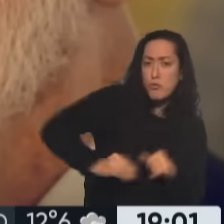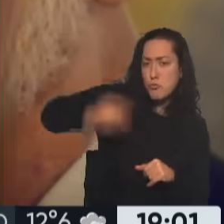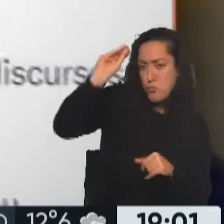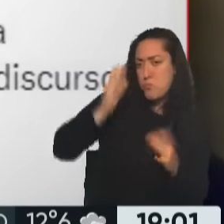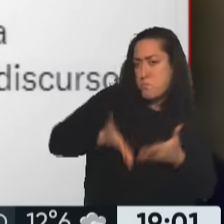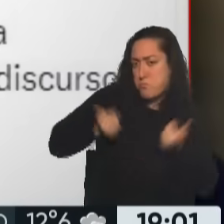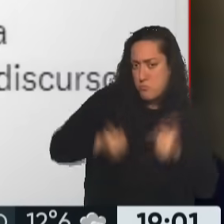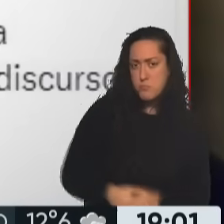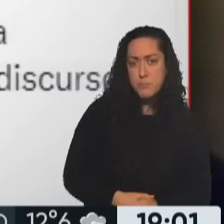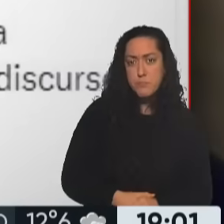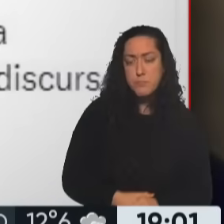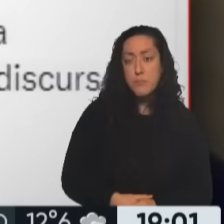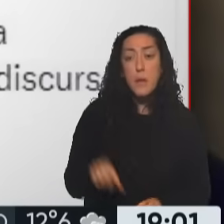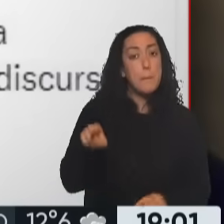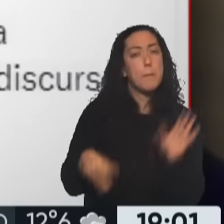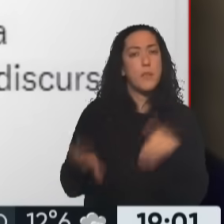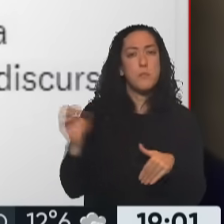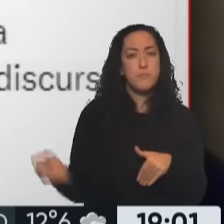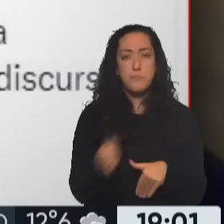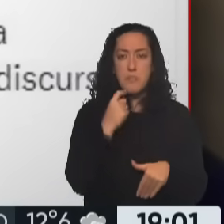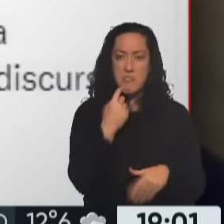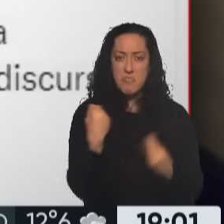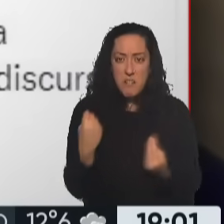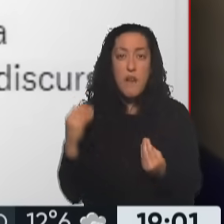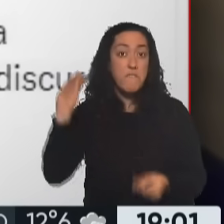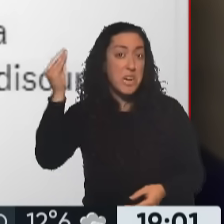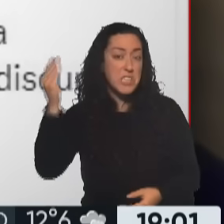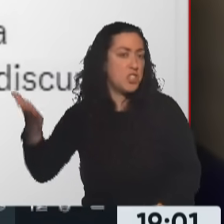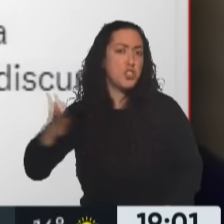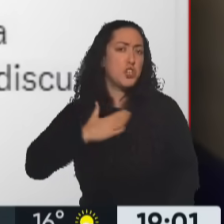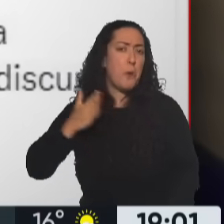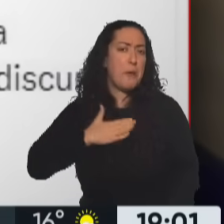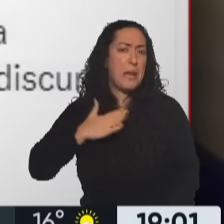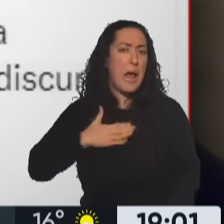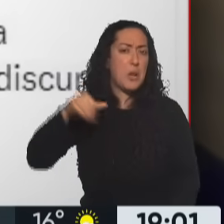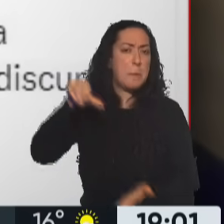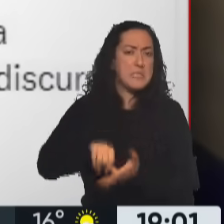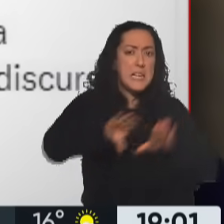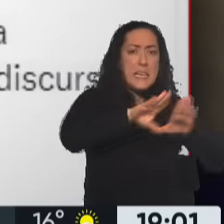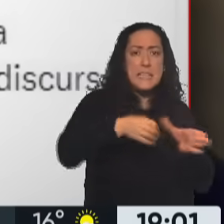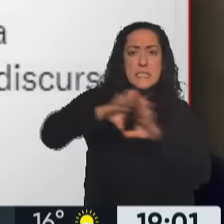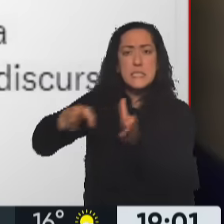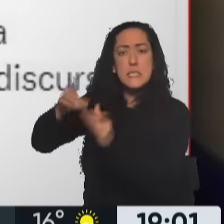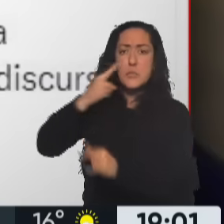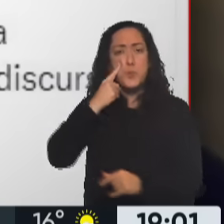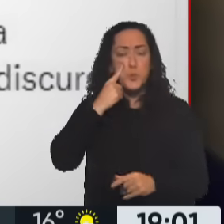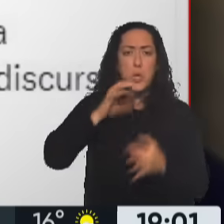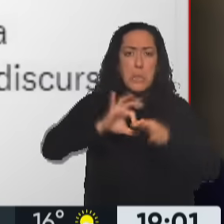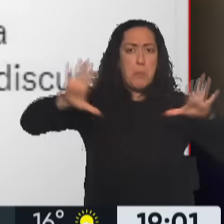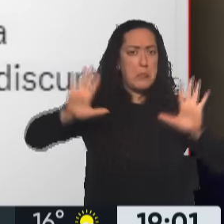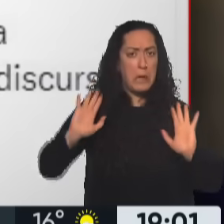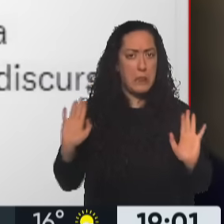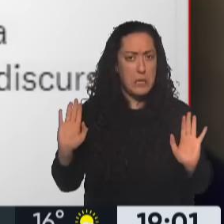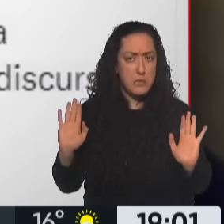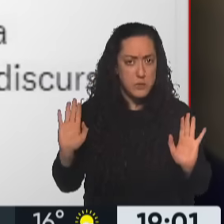donde destacaba o remarcaba que Brasil es un país soberano, con instituciones independientes, planteando que además